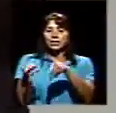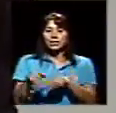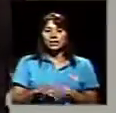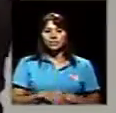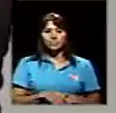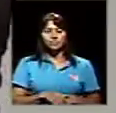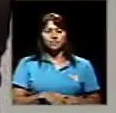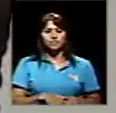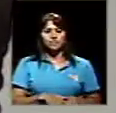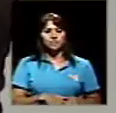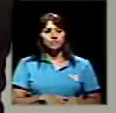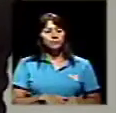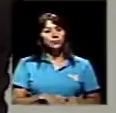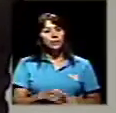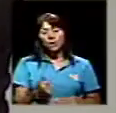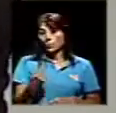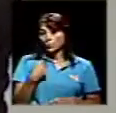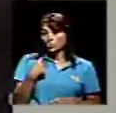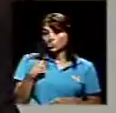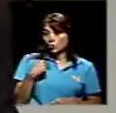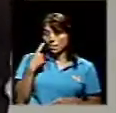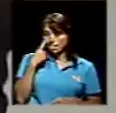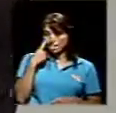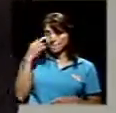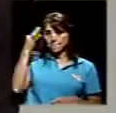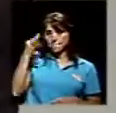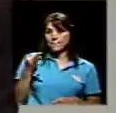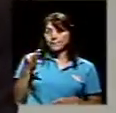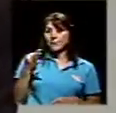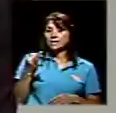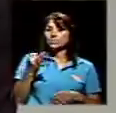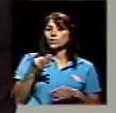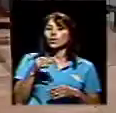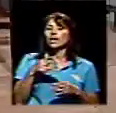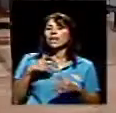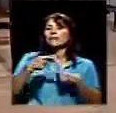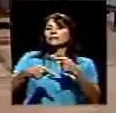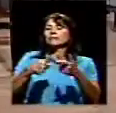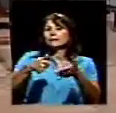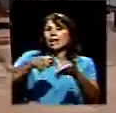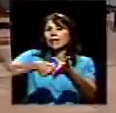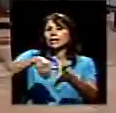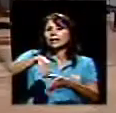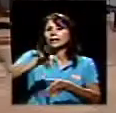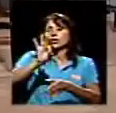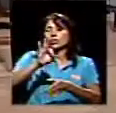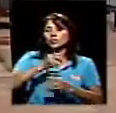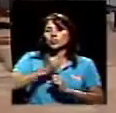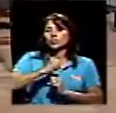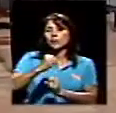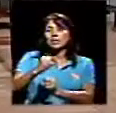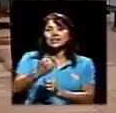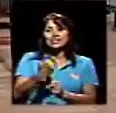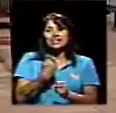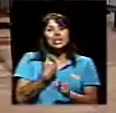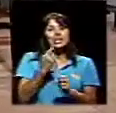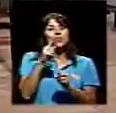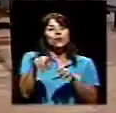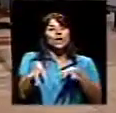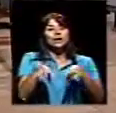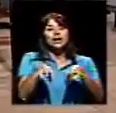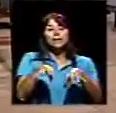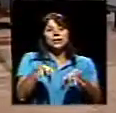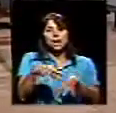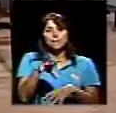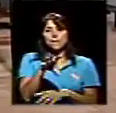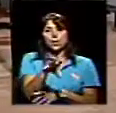Yo tengo la impresión de que las elecciones municipales tienen una dinámica propia totalmente diferente de la nacional, porque ahí